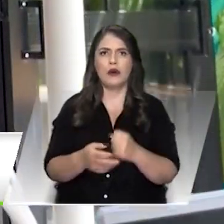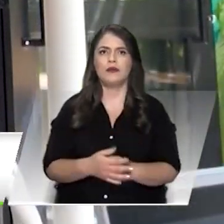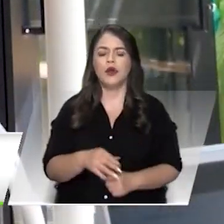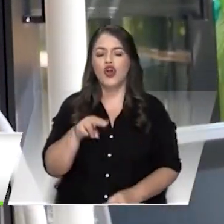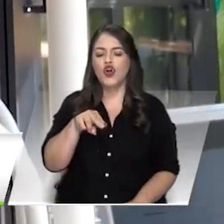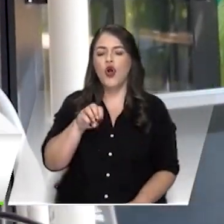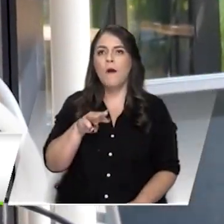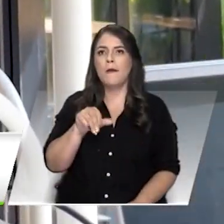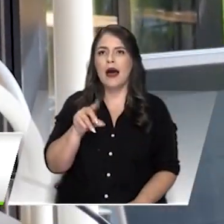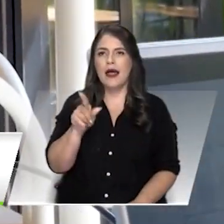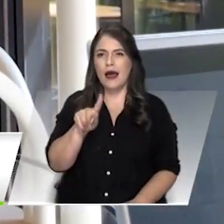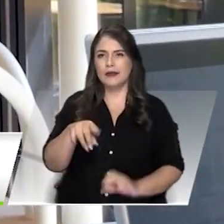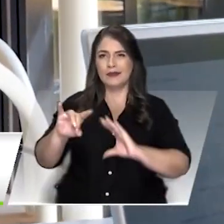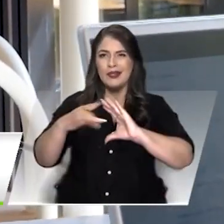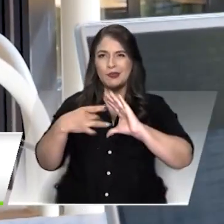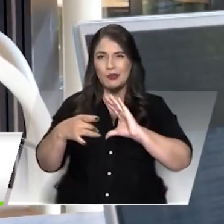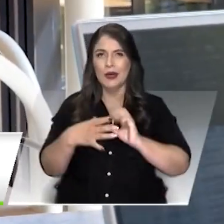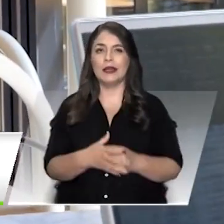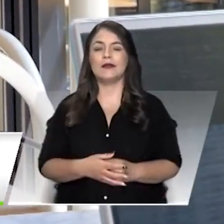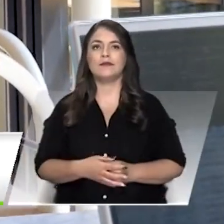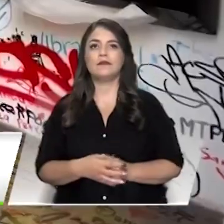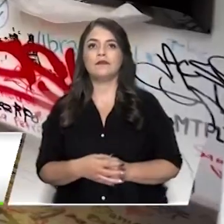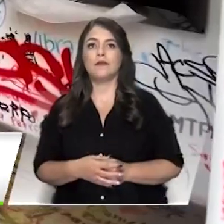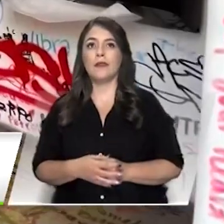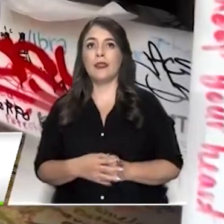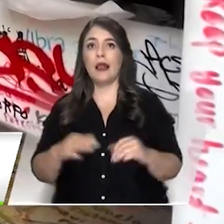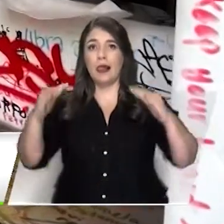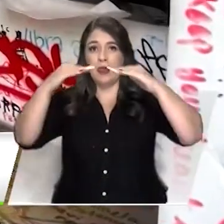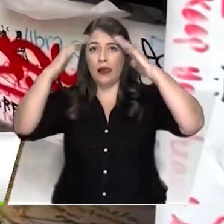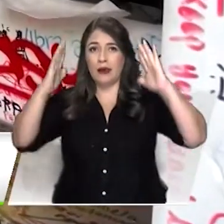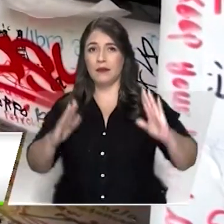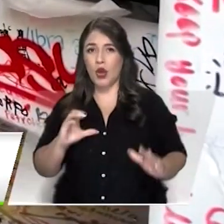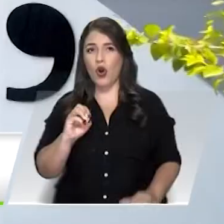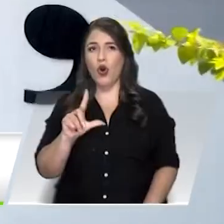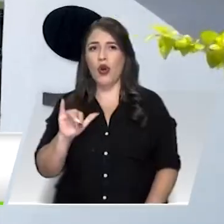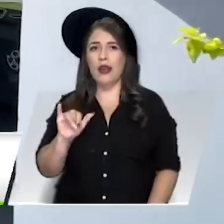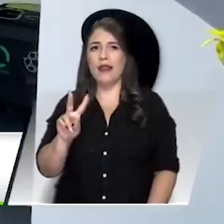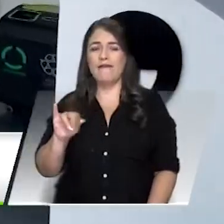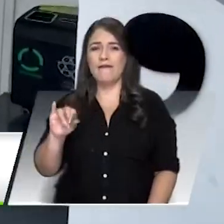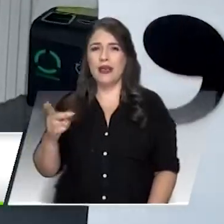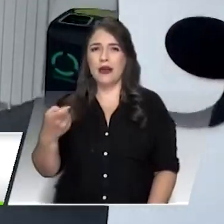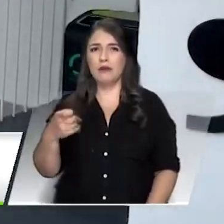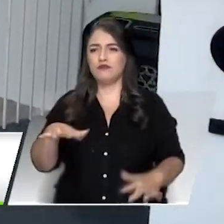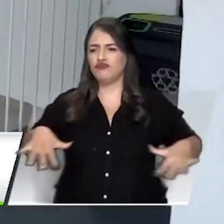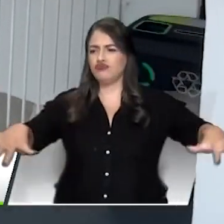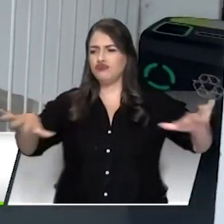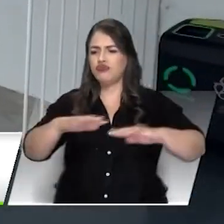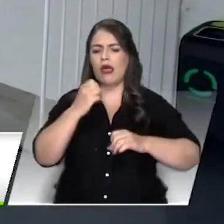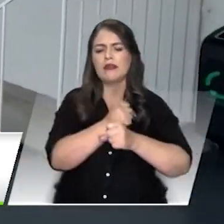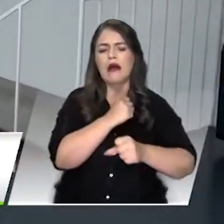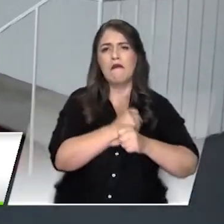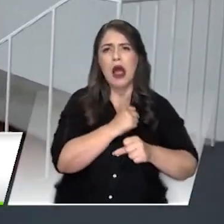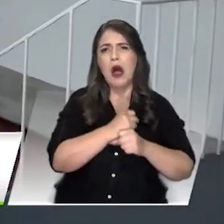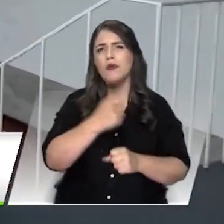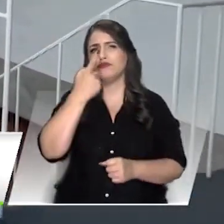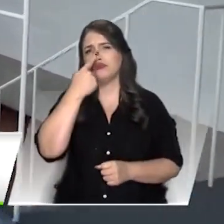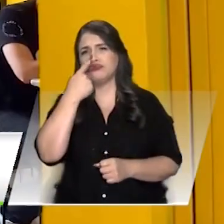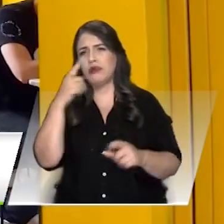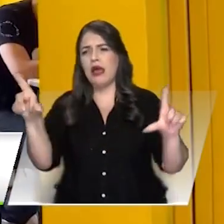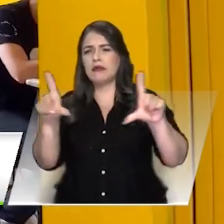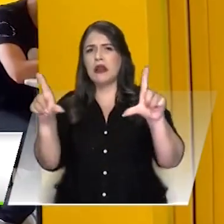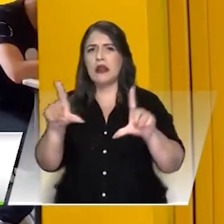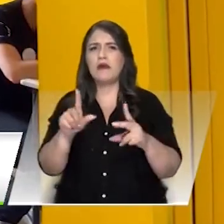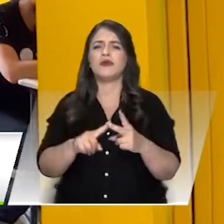nómadas digitales. Las viviendas co-living cuentan con zonas comunes acondicionadas para el ocio y el trabajo, como salas de televisión